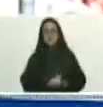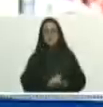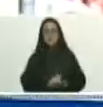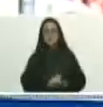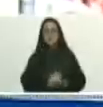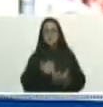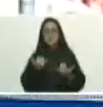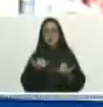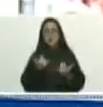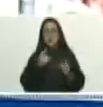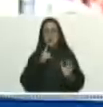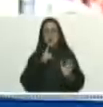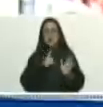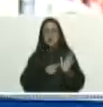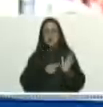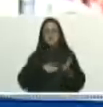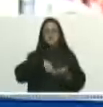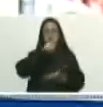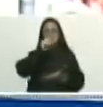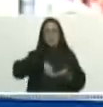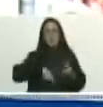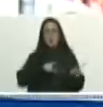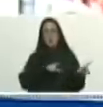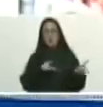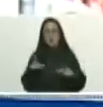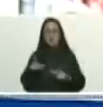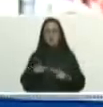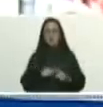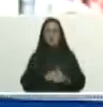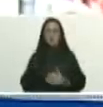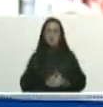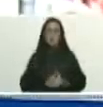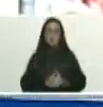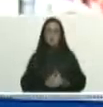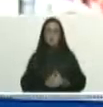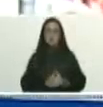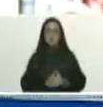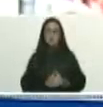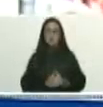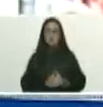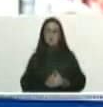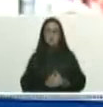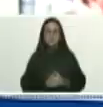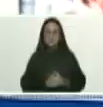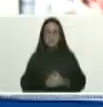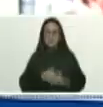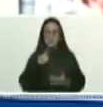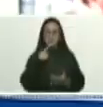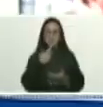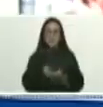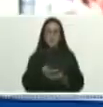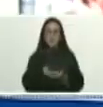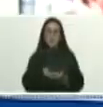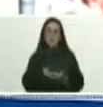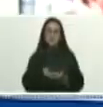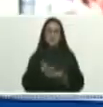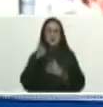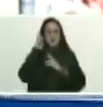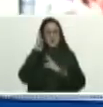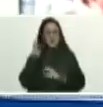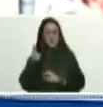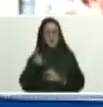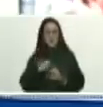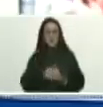que aquí tengo el punto de cuenta en la cual se somete propuesta, muy